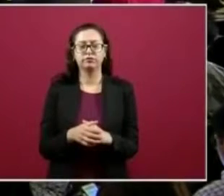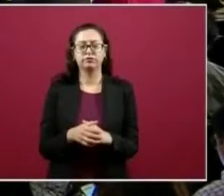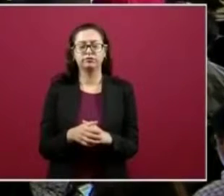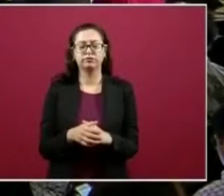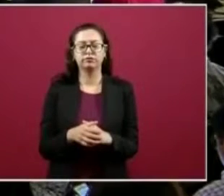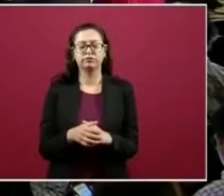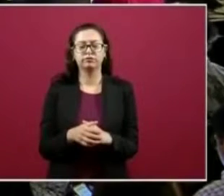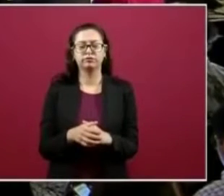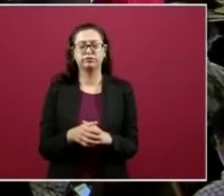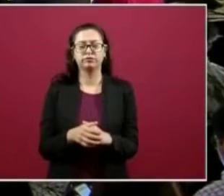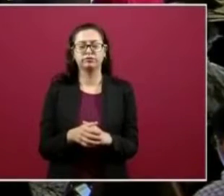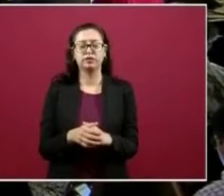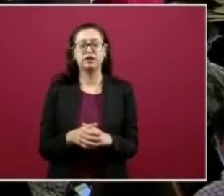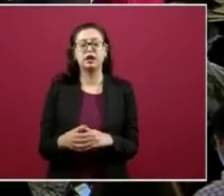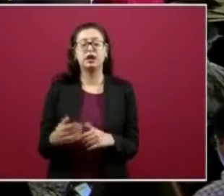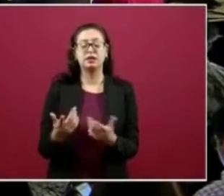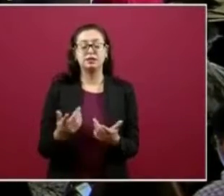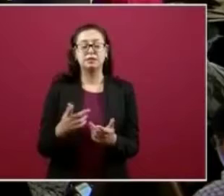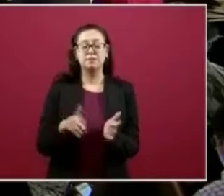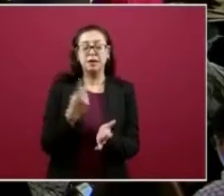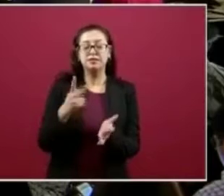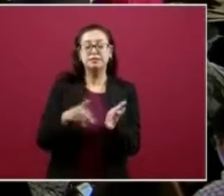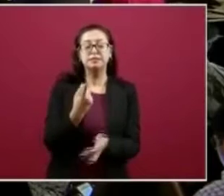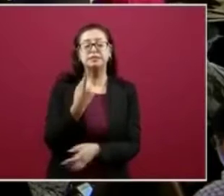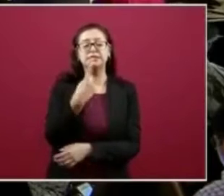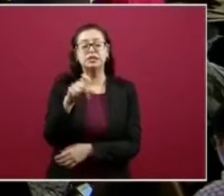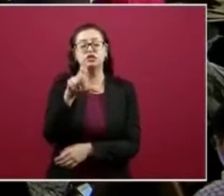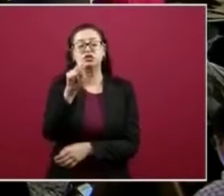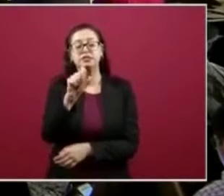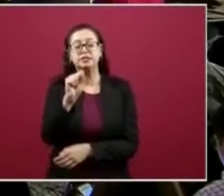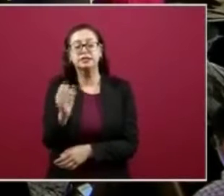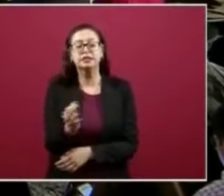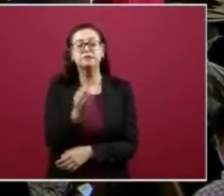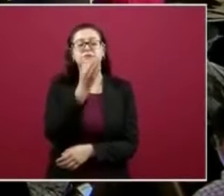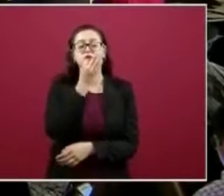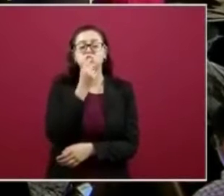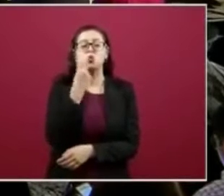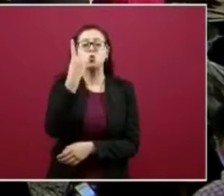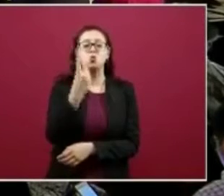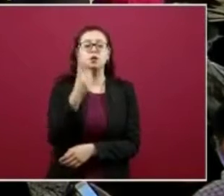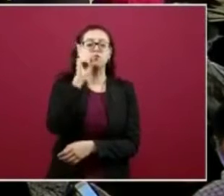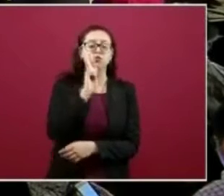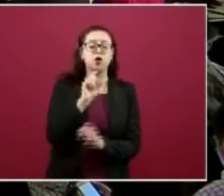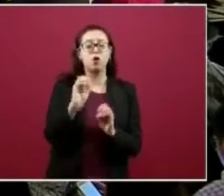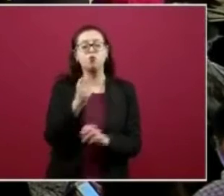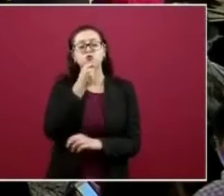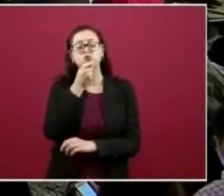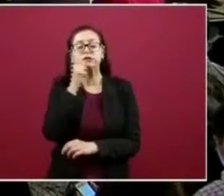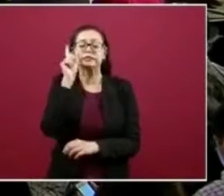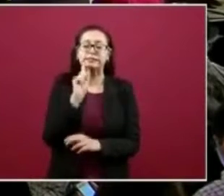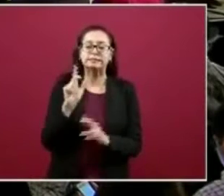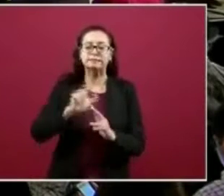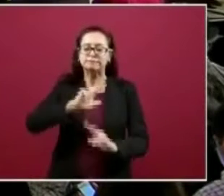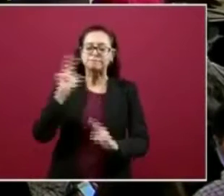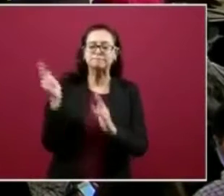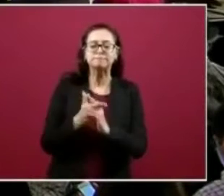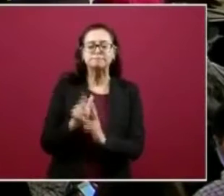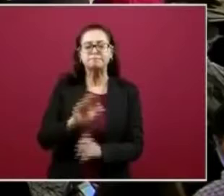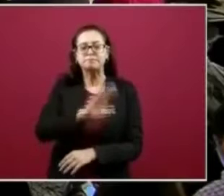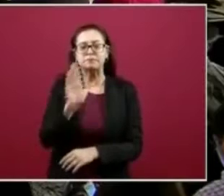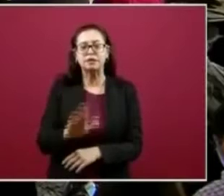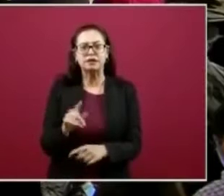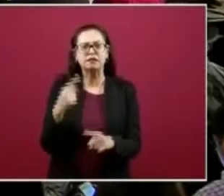cada 160 minutos son privadas de la vida una mujer o una niña en manos